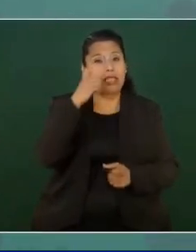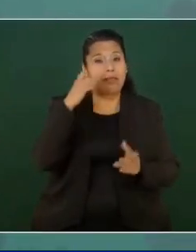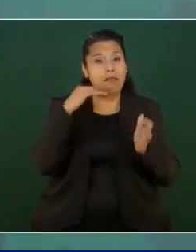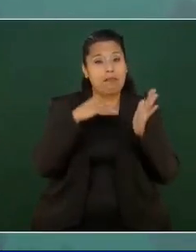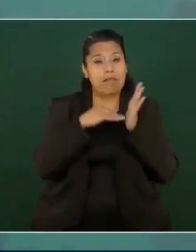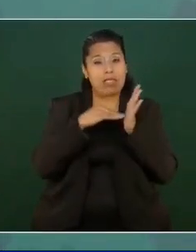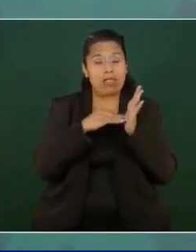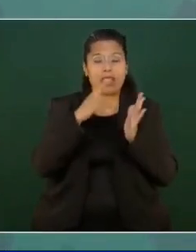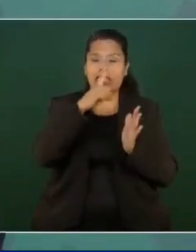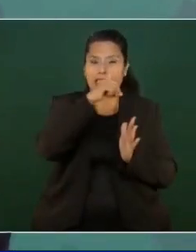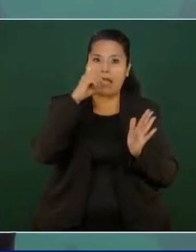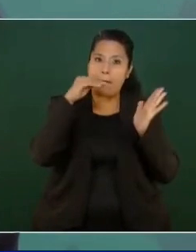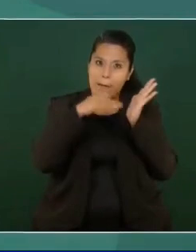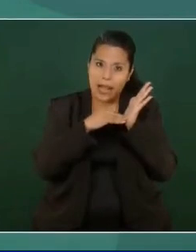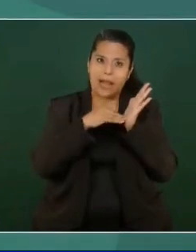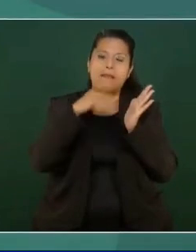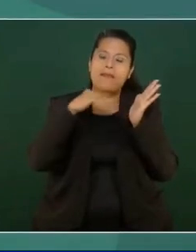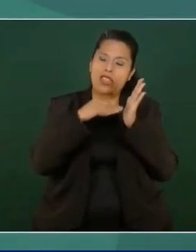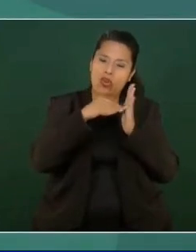millones de pesos